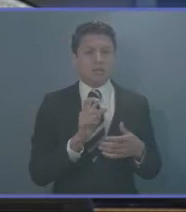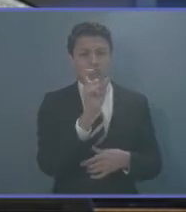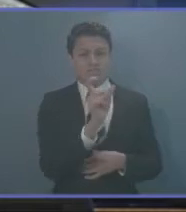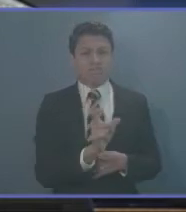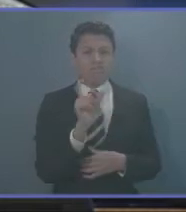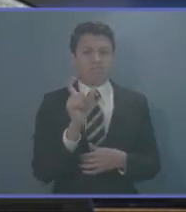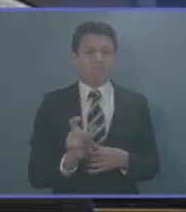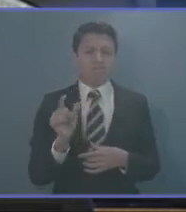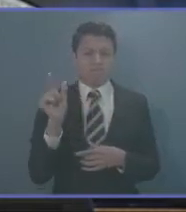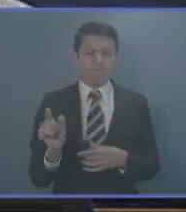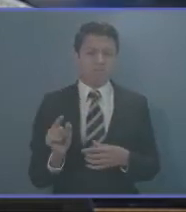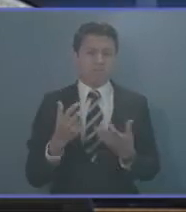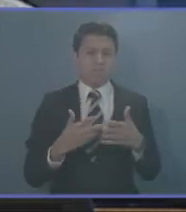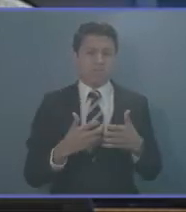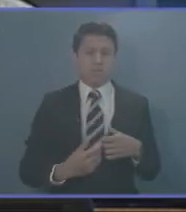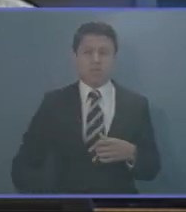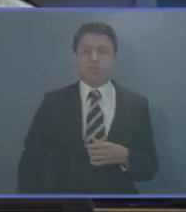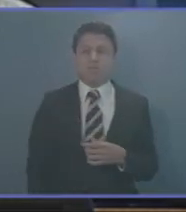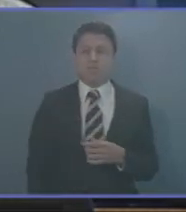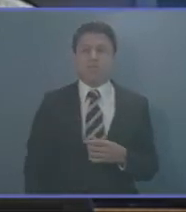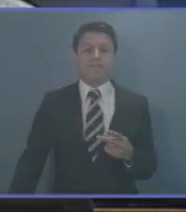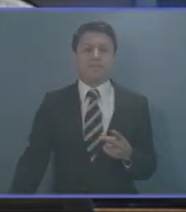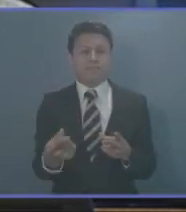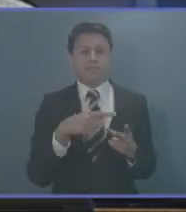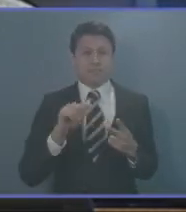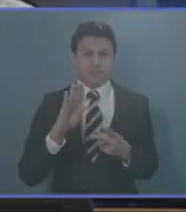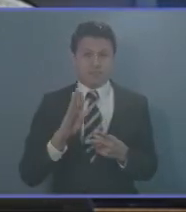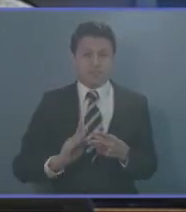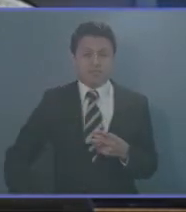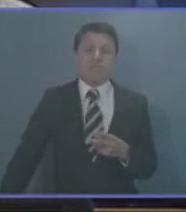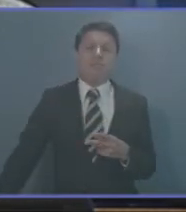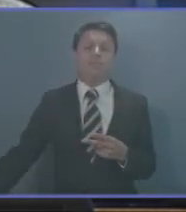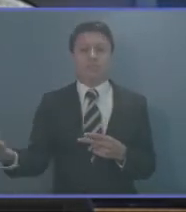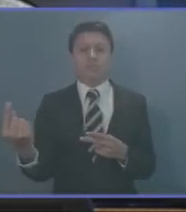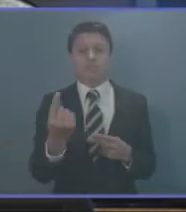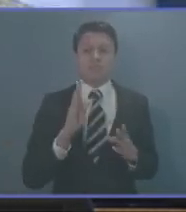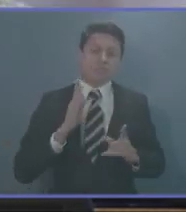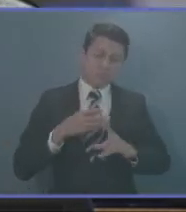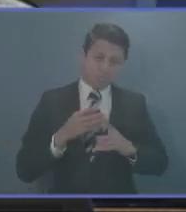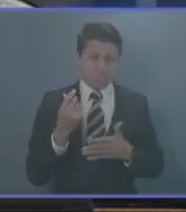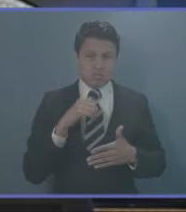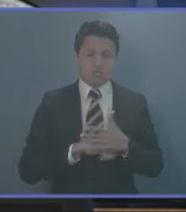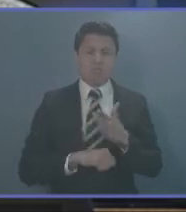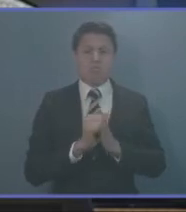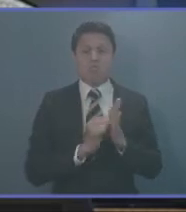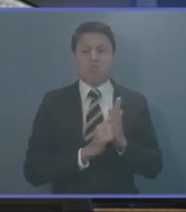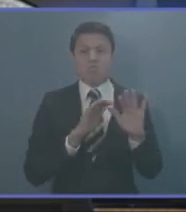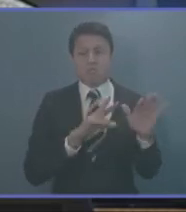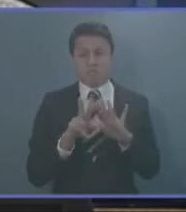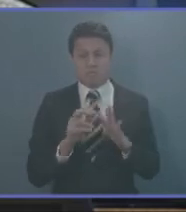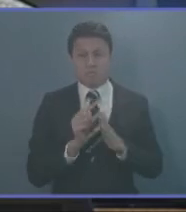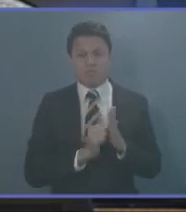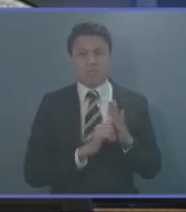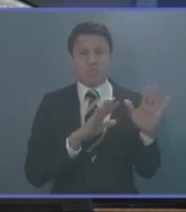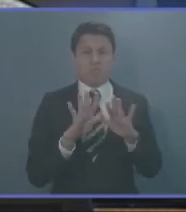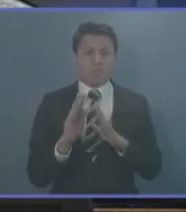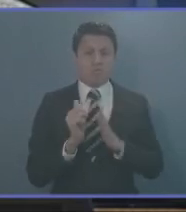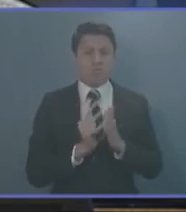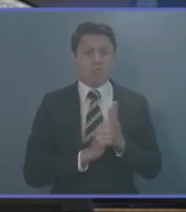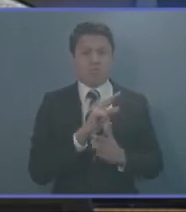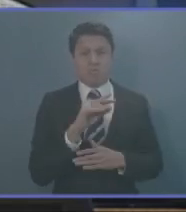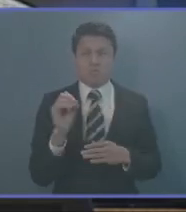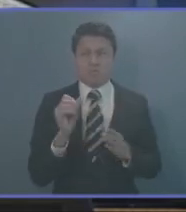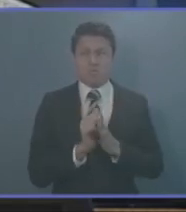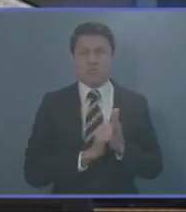activo. B. Los contribuyentes que se dediquen a las actividades previstas en los artículos 18, 19, 20 y 21 de la presente